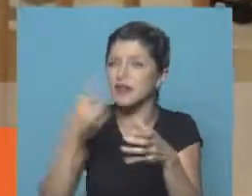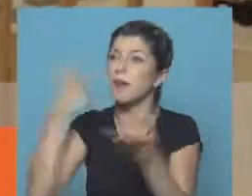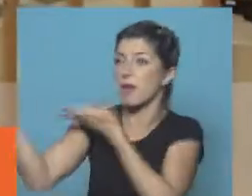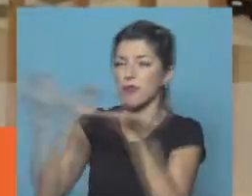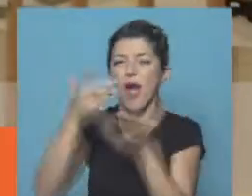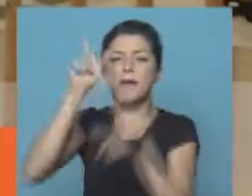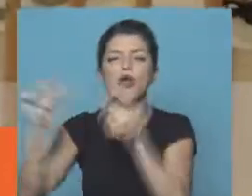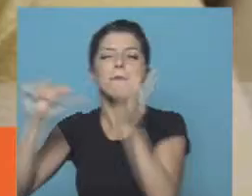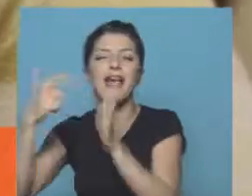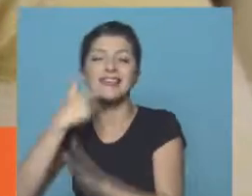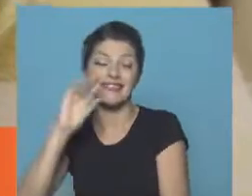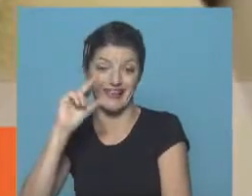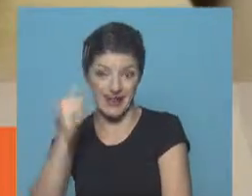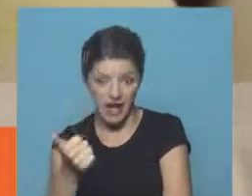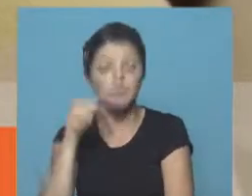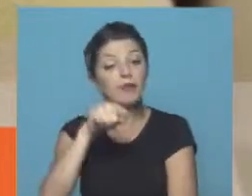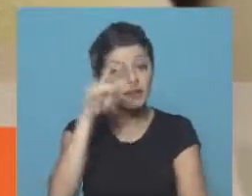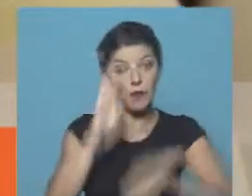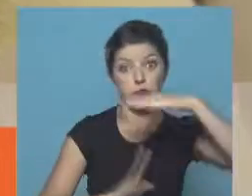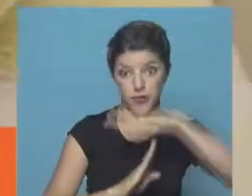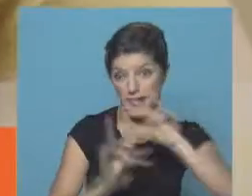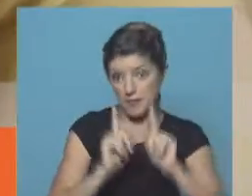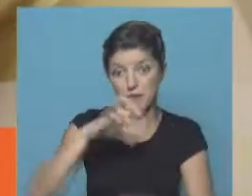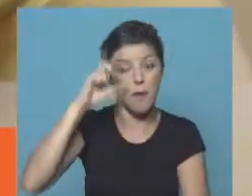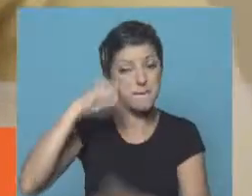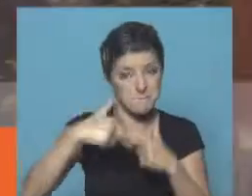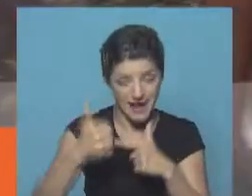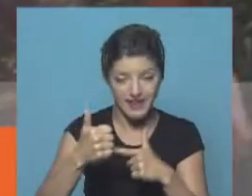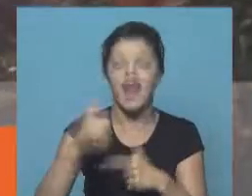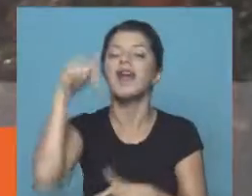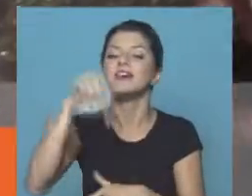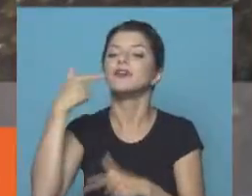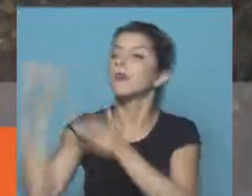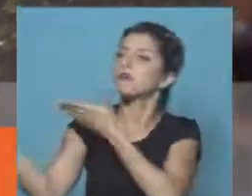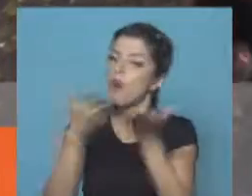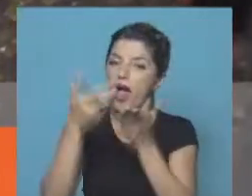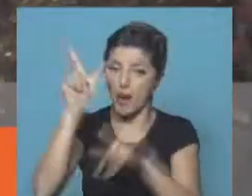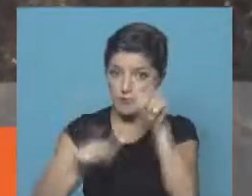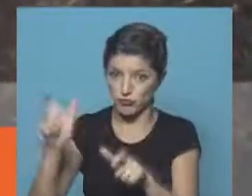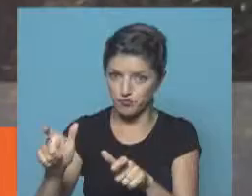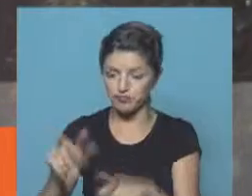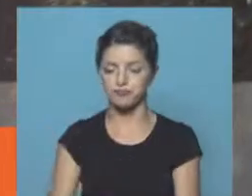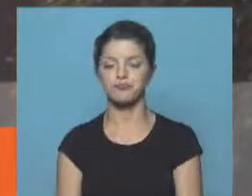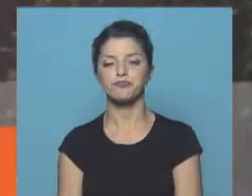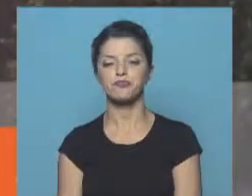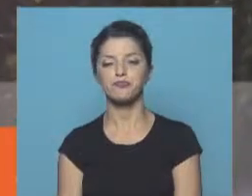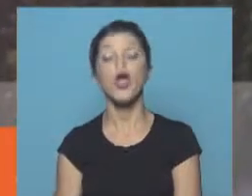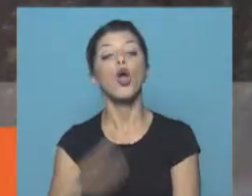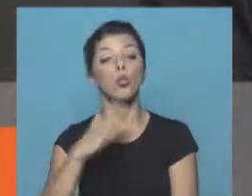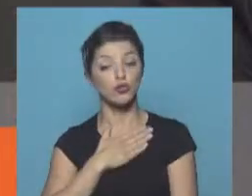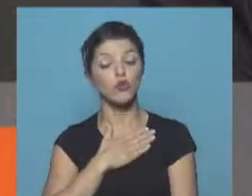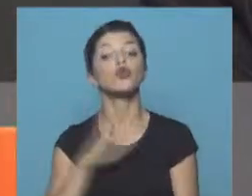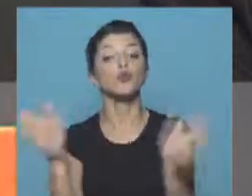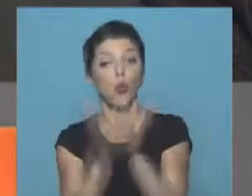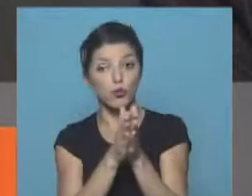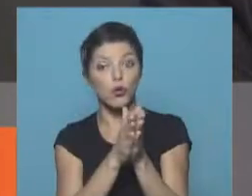nuestro país, organismo que será presidido por él y se encargará de propiciar la recepción humanitaria. Lo que estamos trabajando junto a los gobiernos